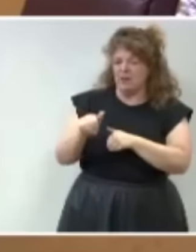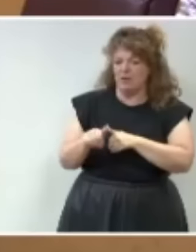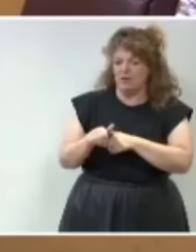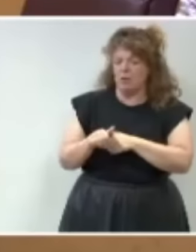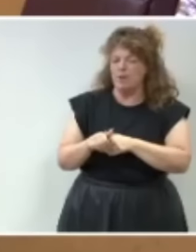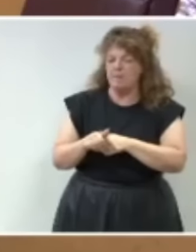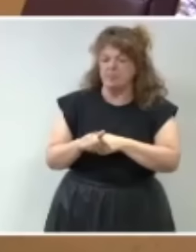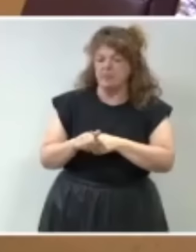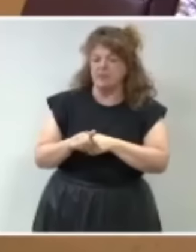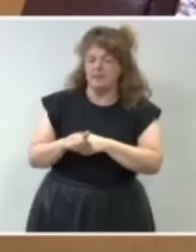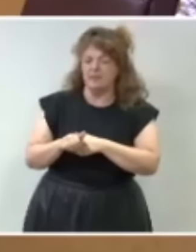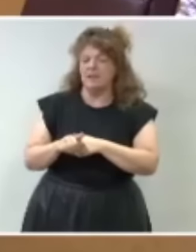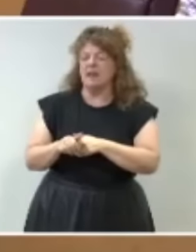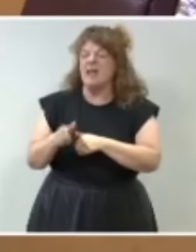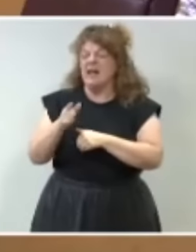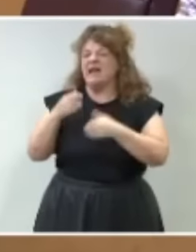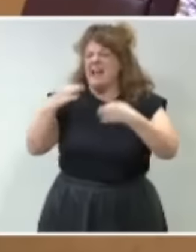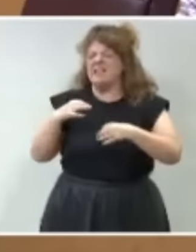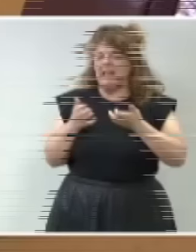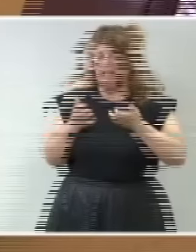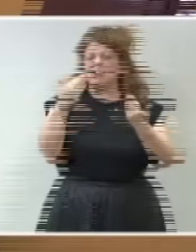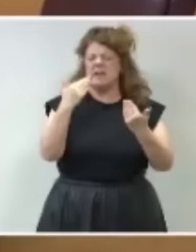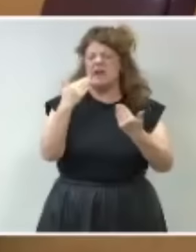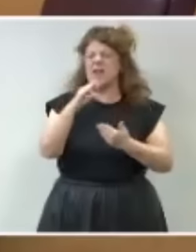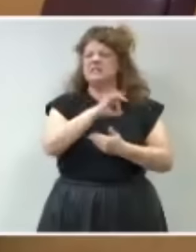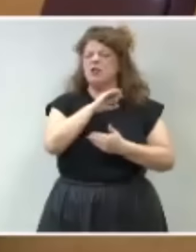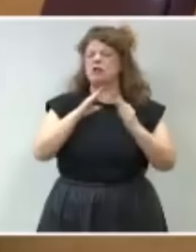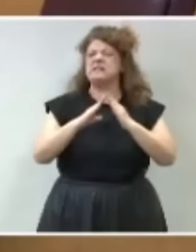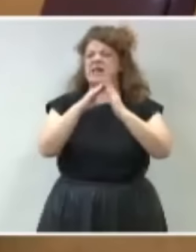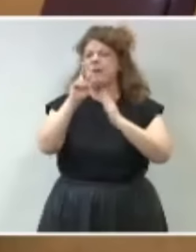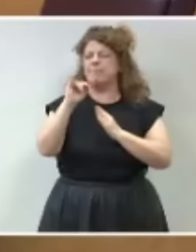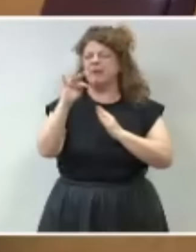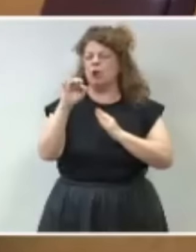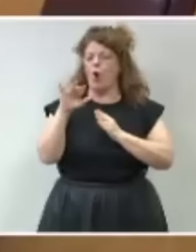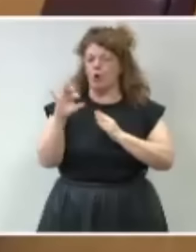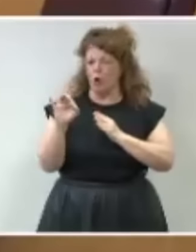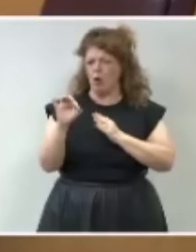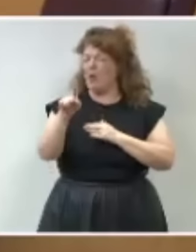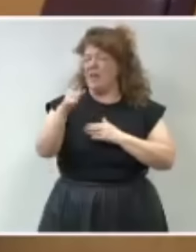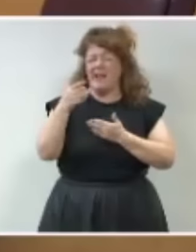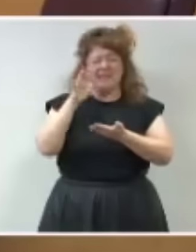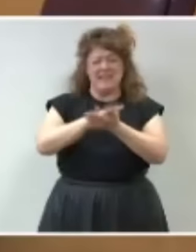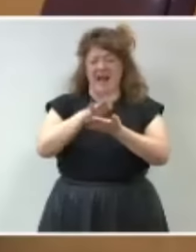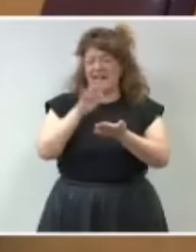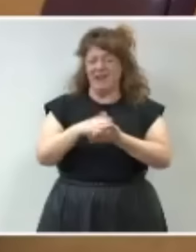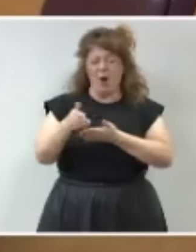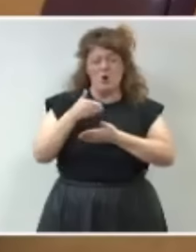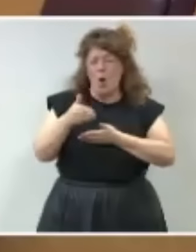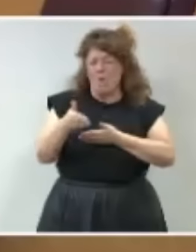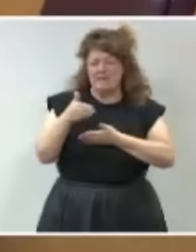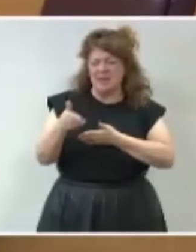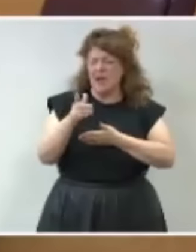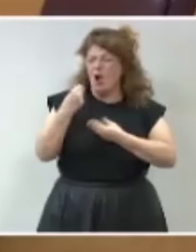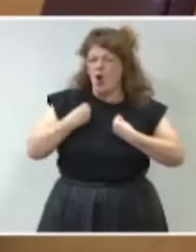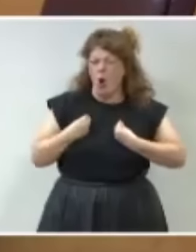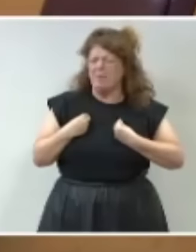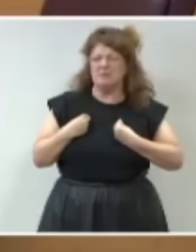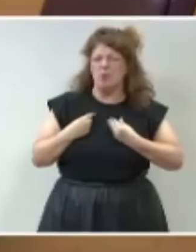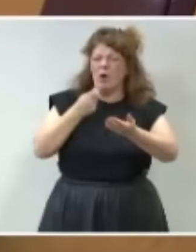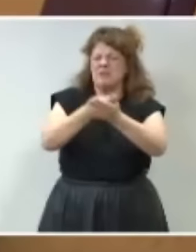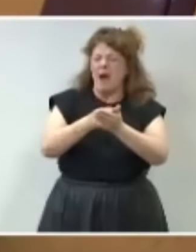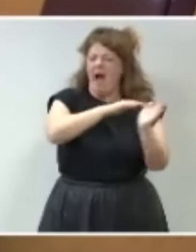que se conformó, que les ganó las elecciones, señorías. Puede estar tranquilo, no va a pasar nada. Lo mismo que se estaba pagando a finales